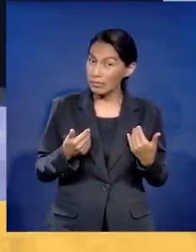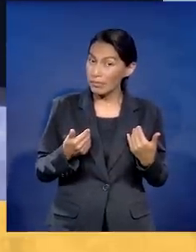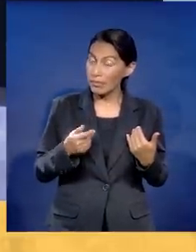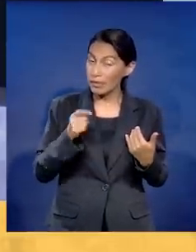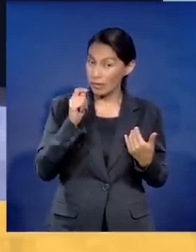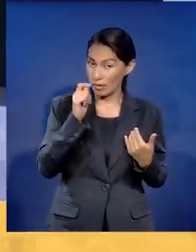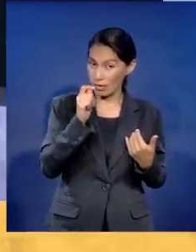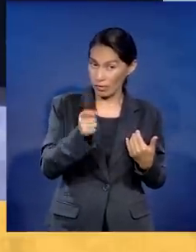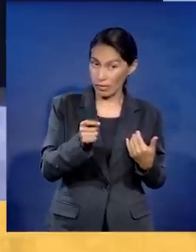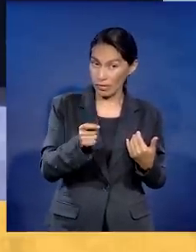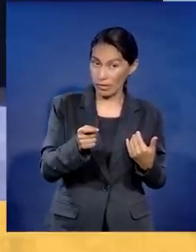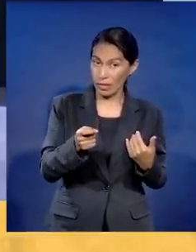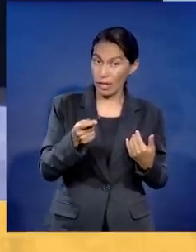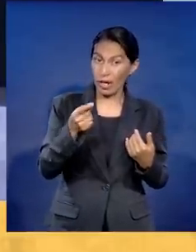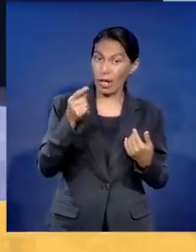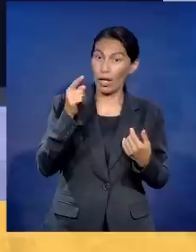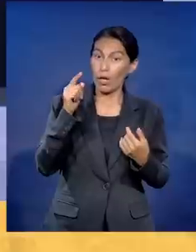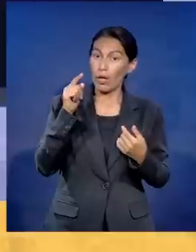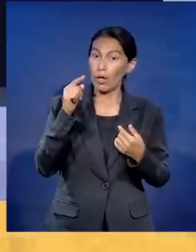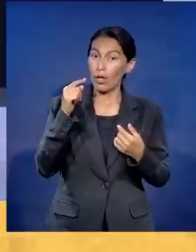Significa,